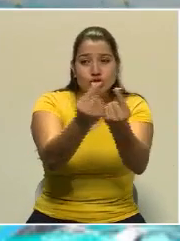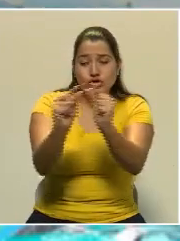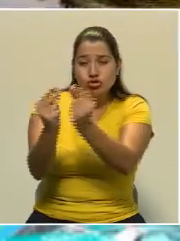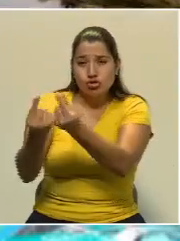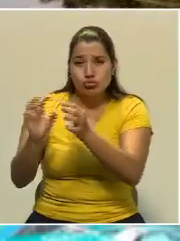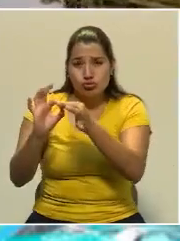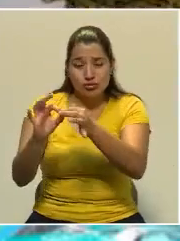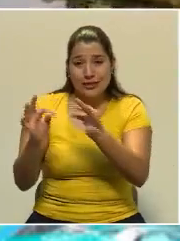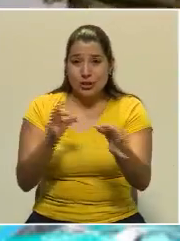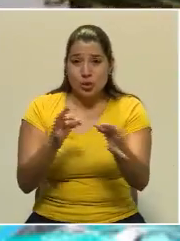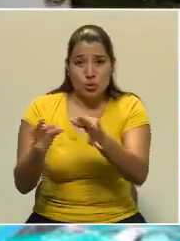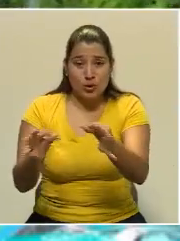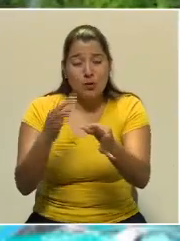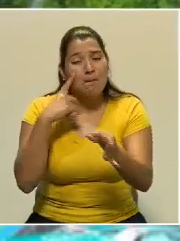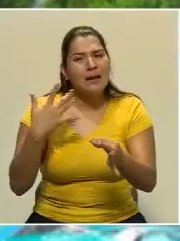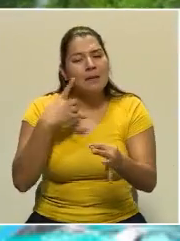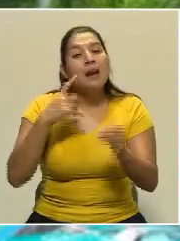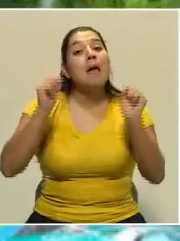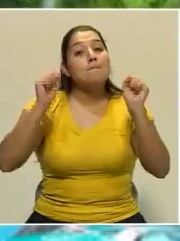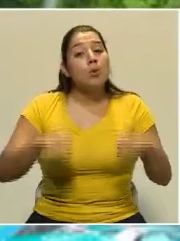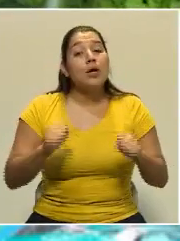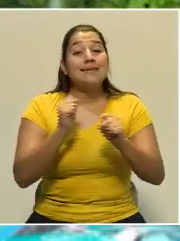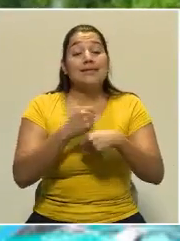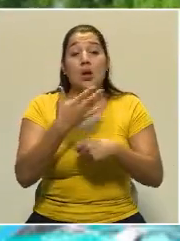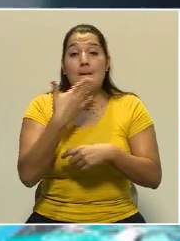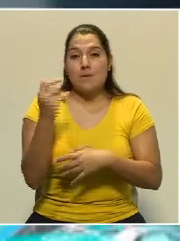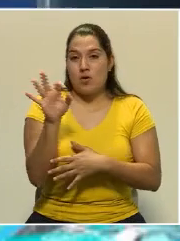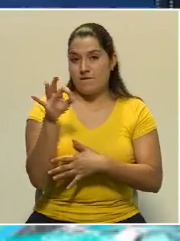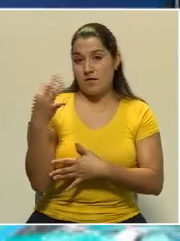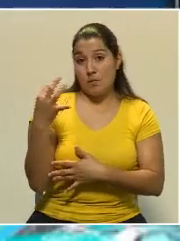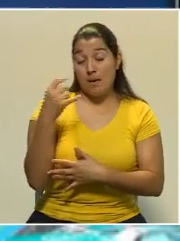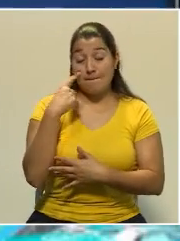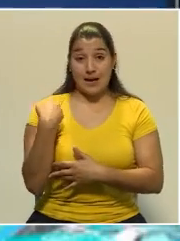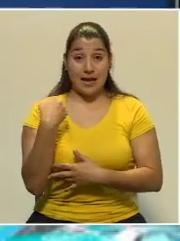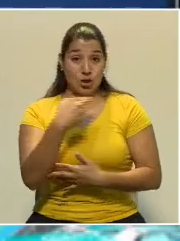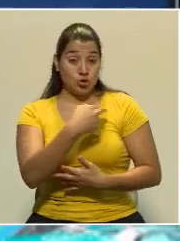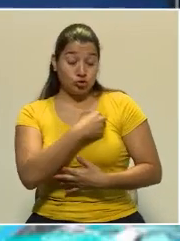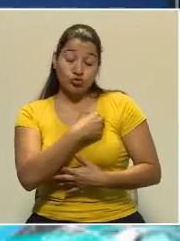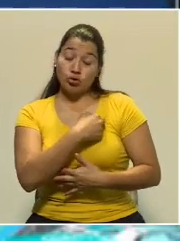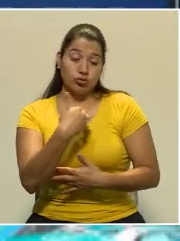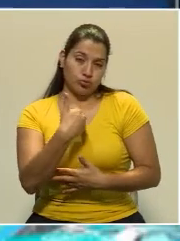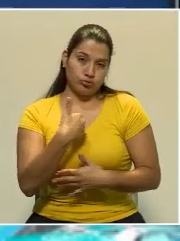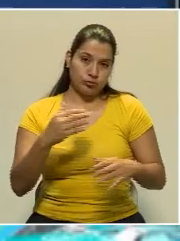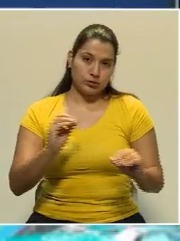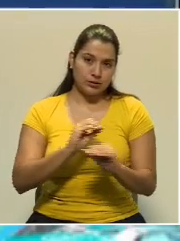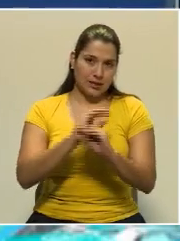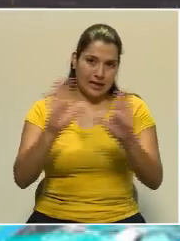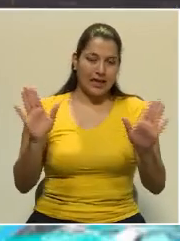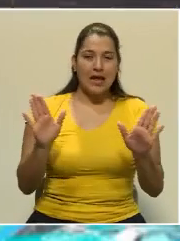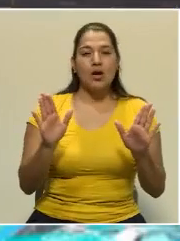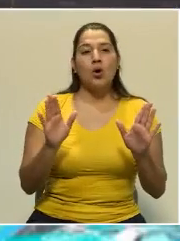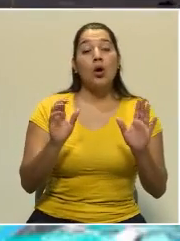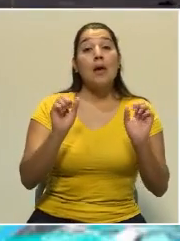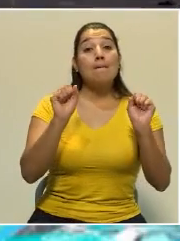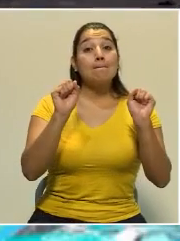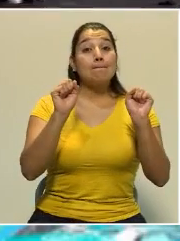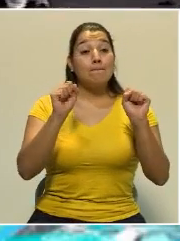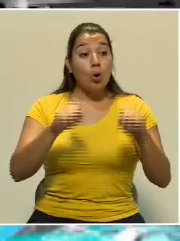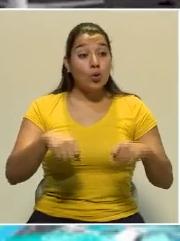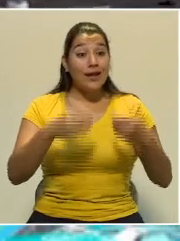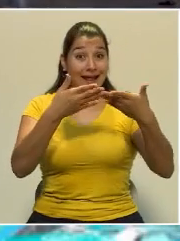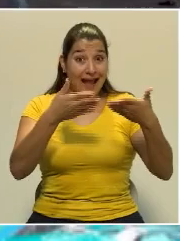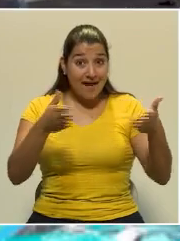regionales para que esto se haga de la mejor manera. Para nosotros es claro que la apertura